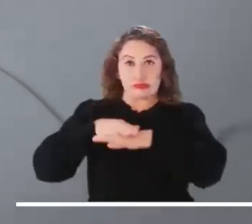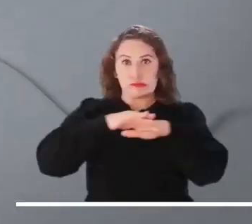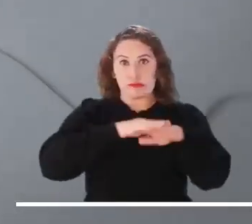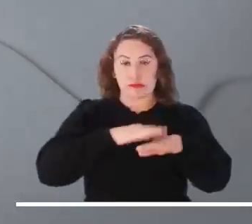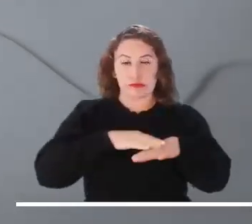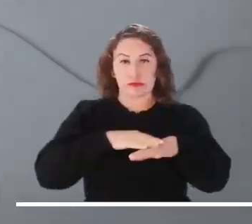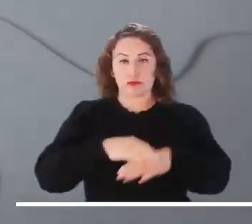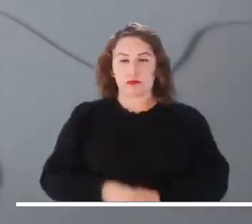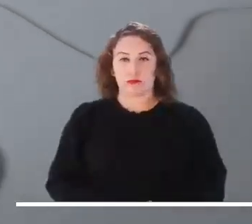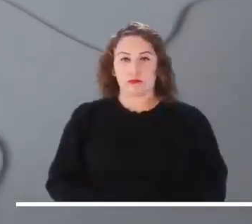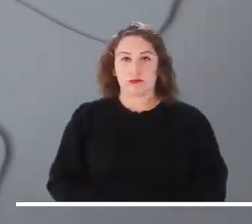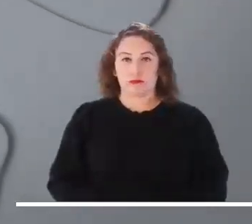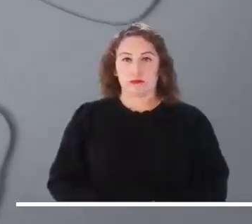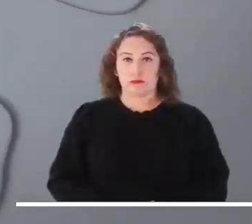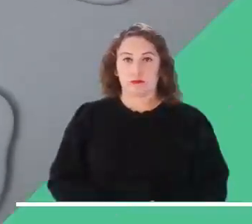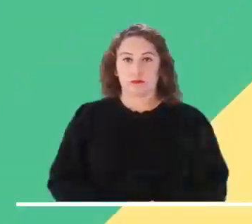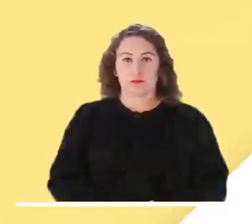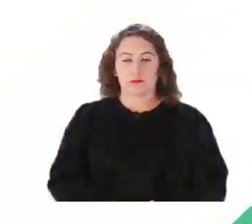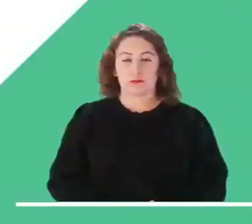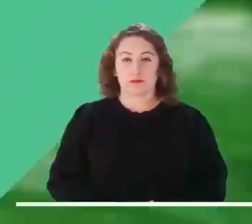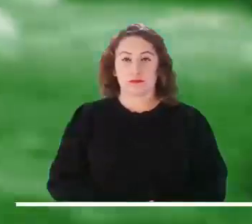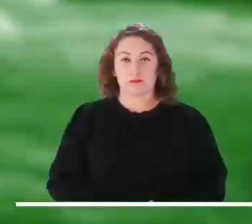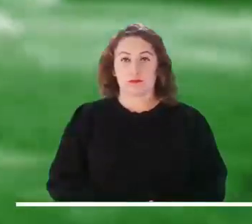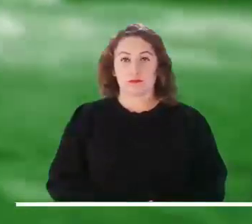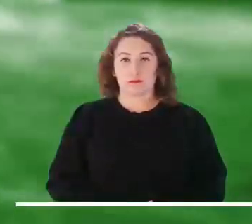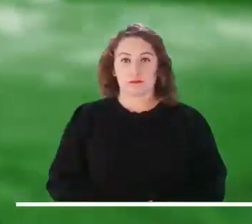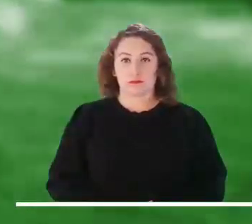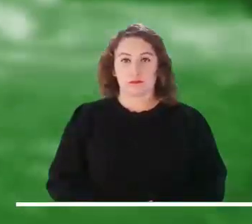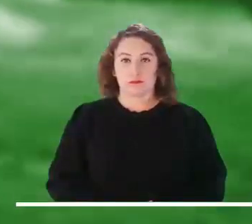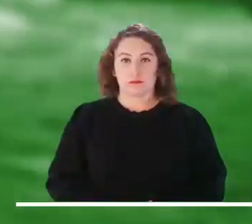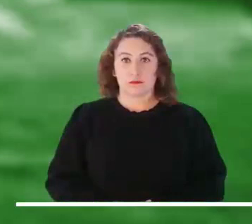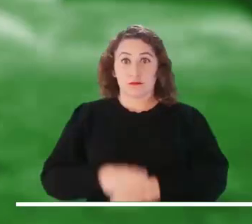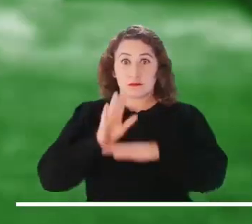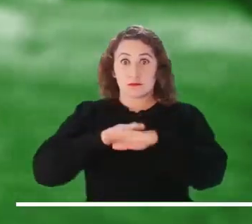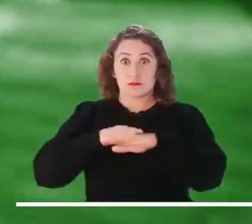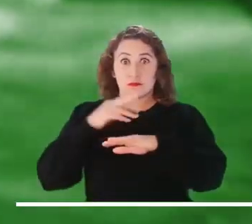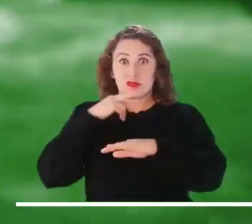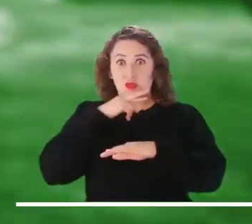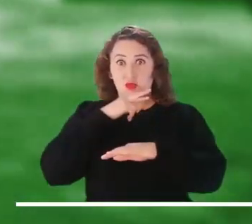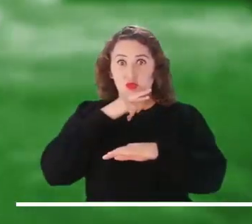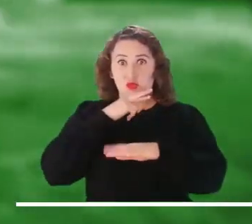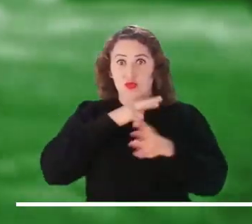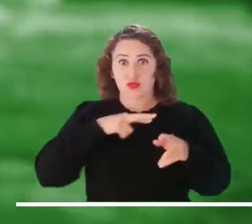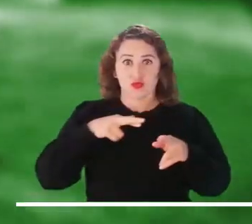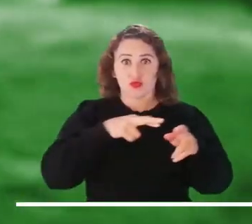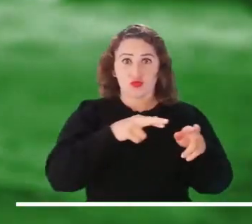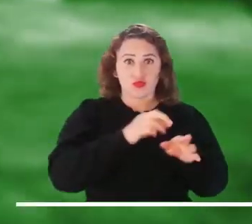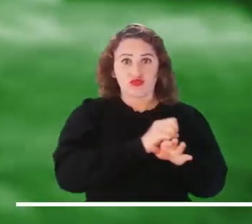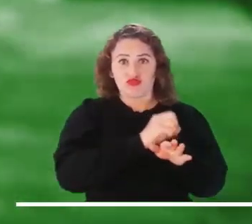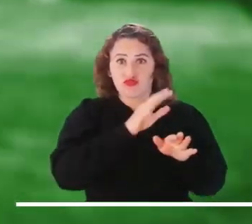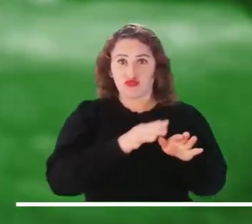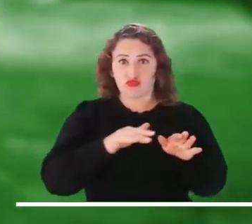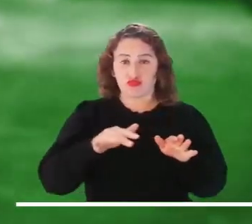noche. Ahora los invitamos a conocer las alertas que se encuentran activas.